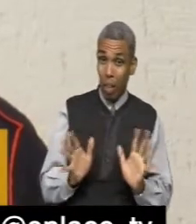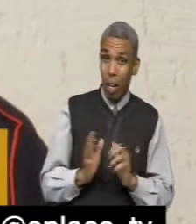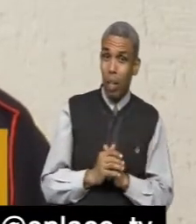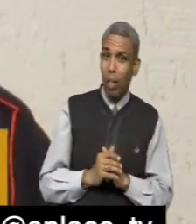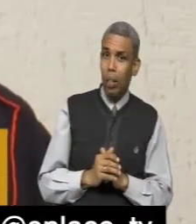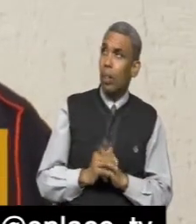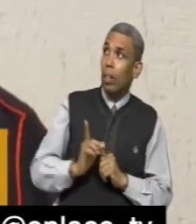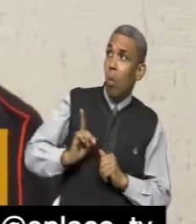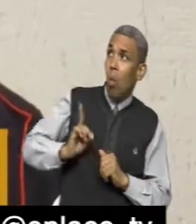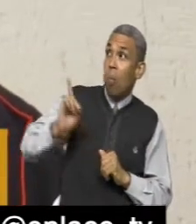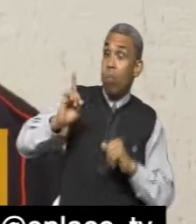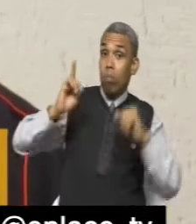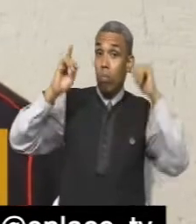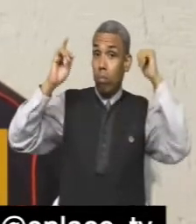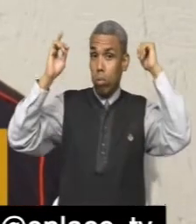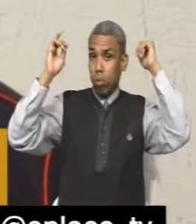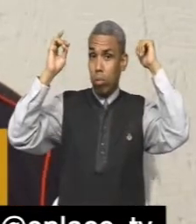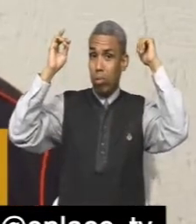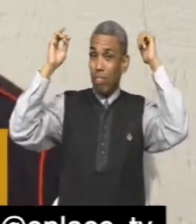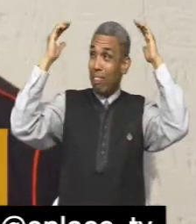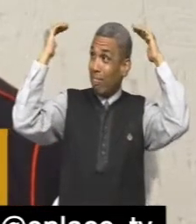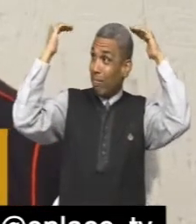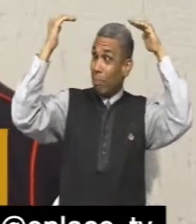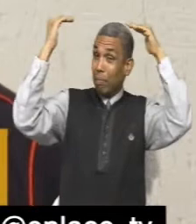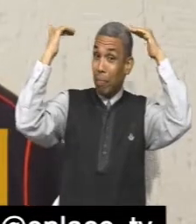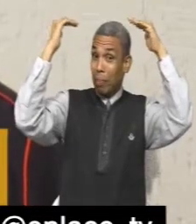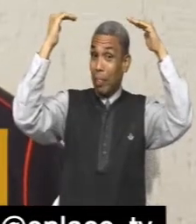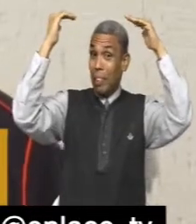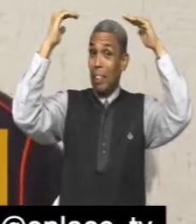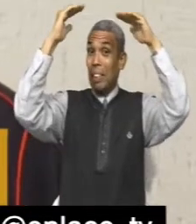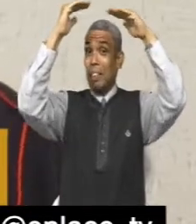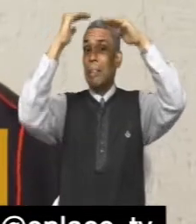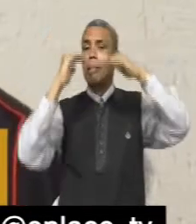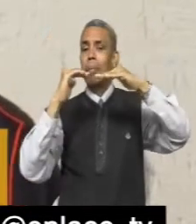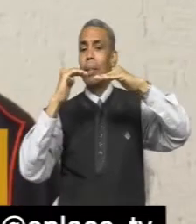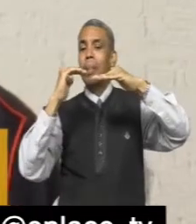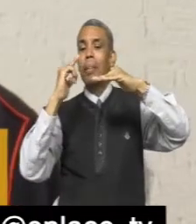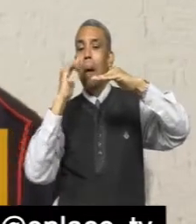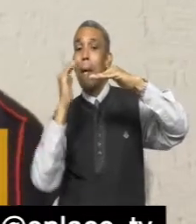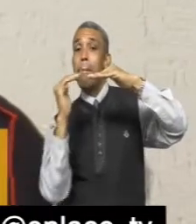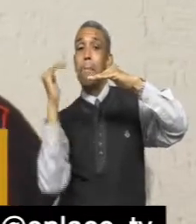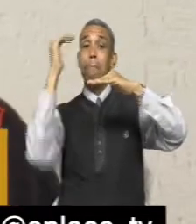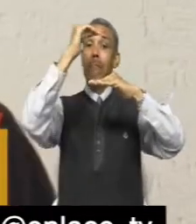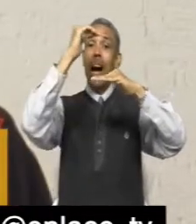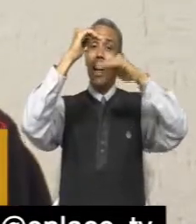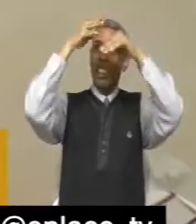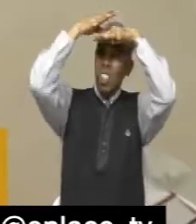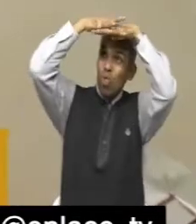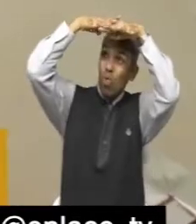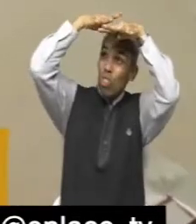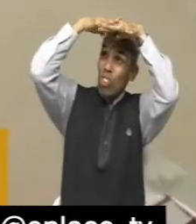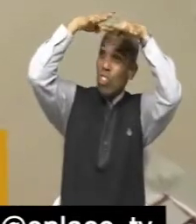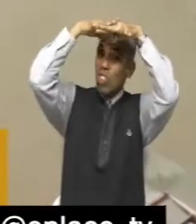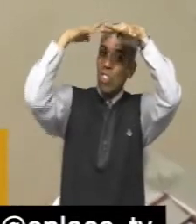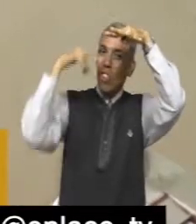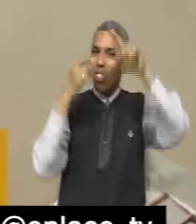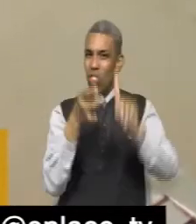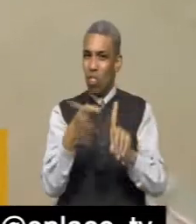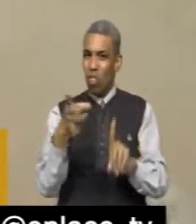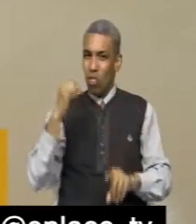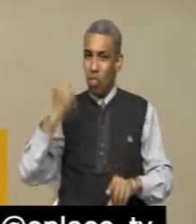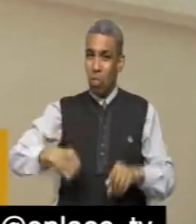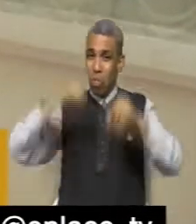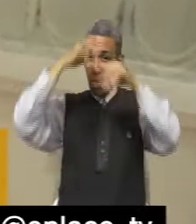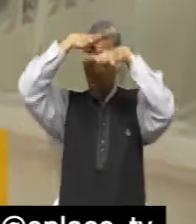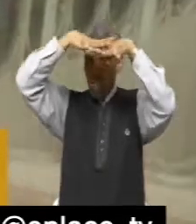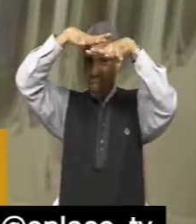teja, dejan la teja descubierta, como ven que está la reja, no se meten y dejan eso ahí y con un aguacero como el día de hoy, se le daña todo a los